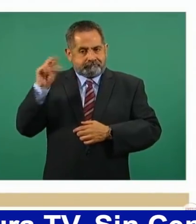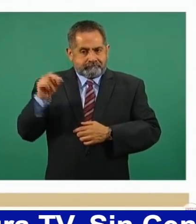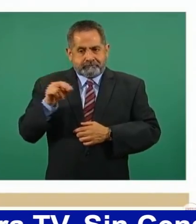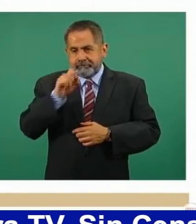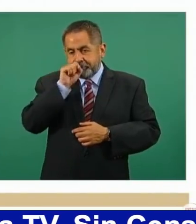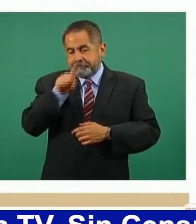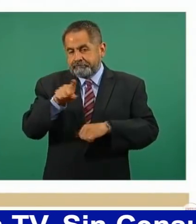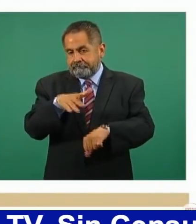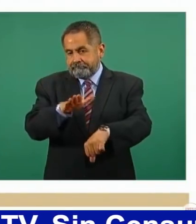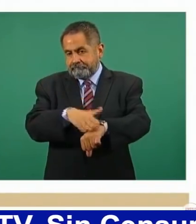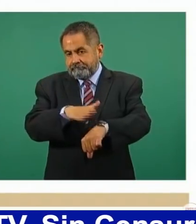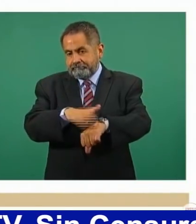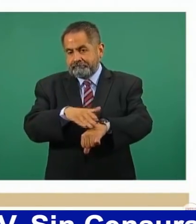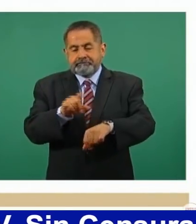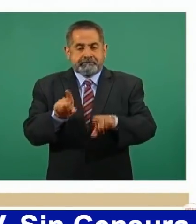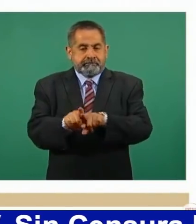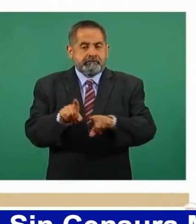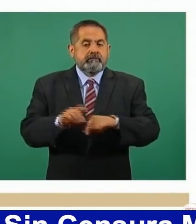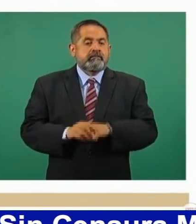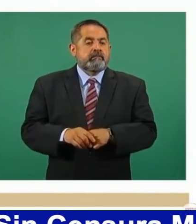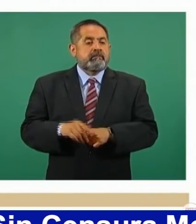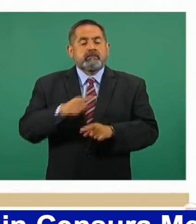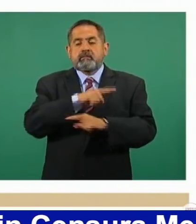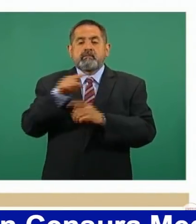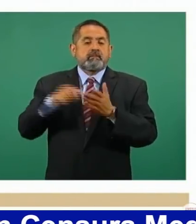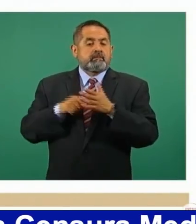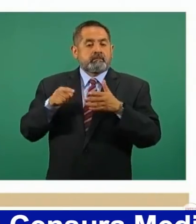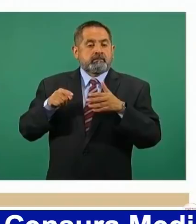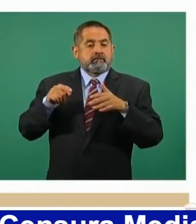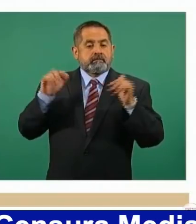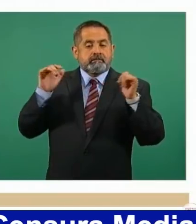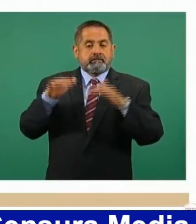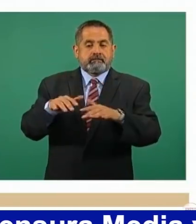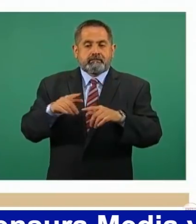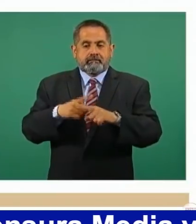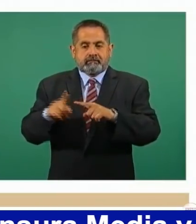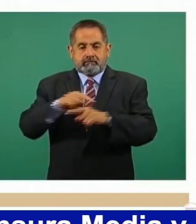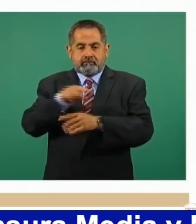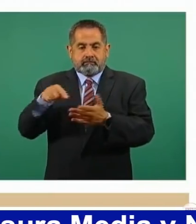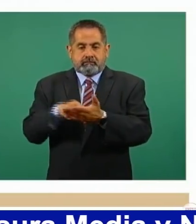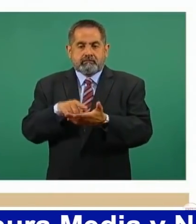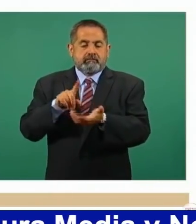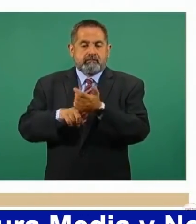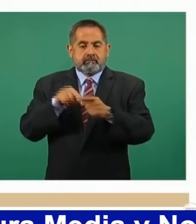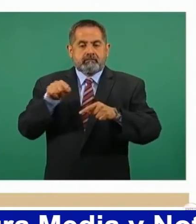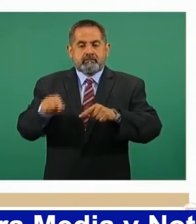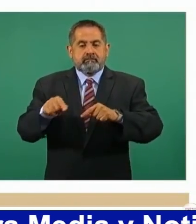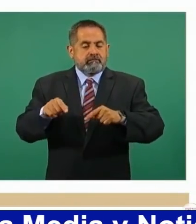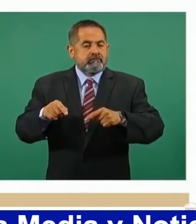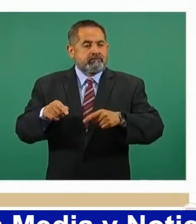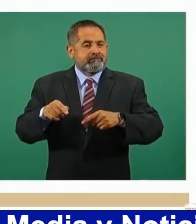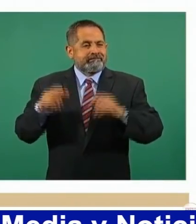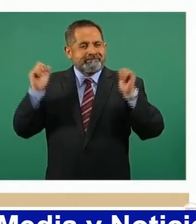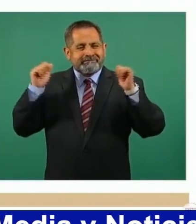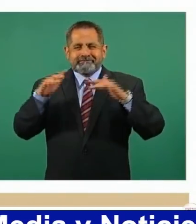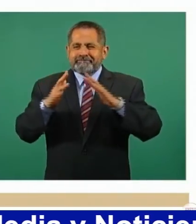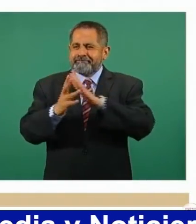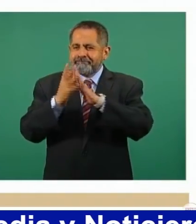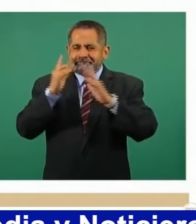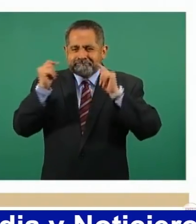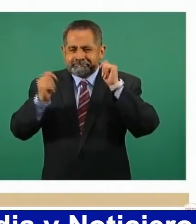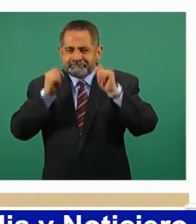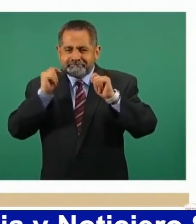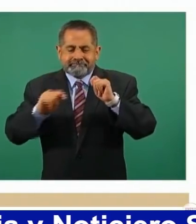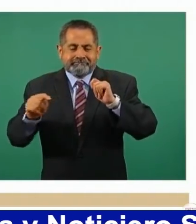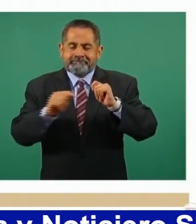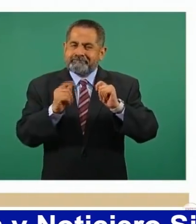misma advertencia también. En los puertos turísticos, desde luego, hay una complejidad adicional que es la movilidad importante de las personas.